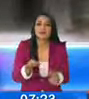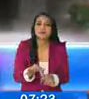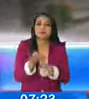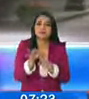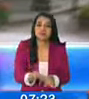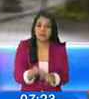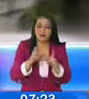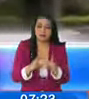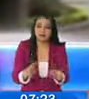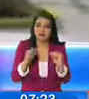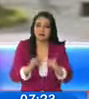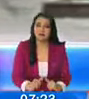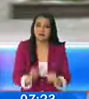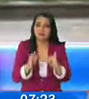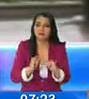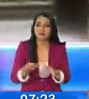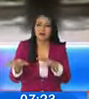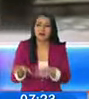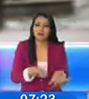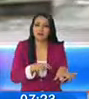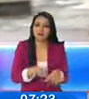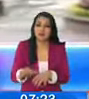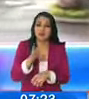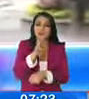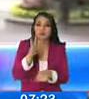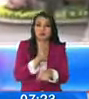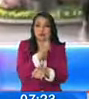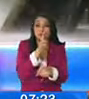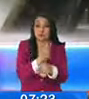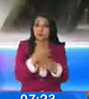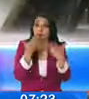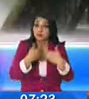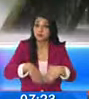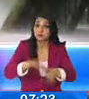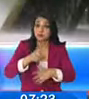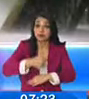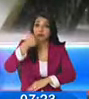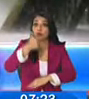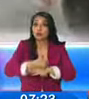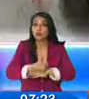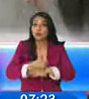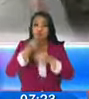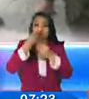investigaciones. La actividad legal duró aproximadamente 3 horas y al finalizar las autoridades